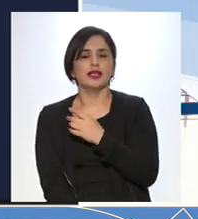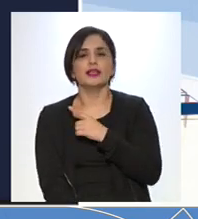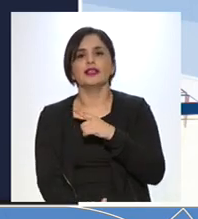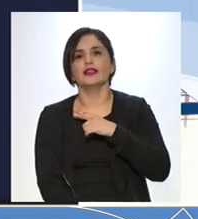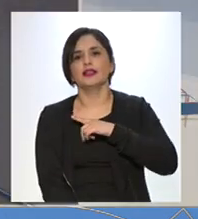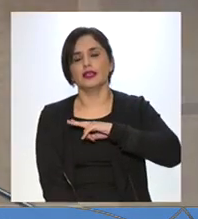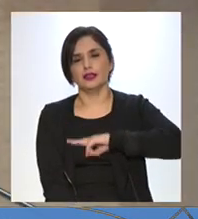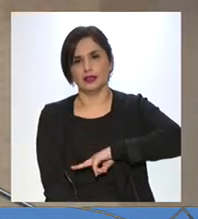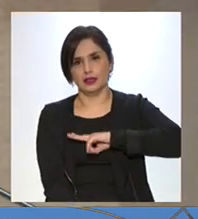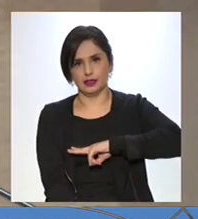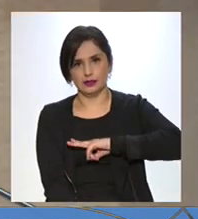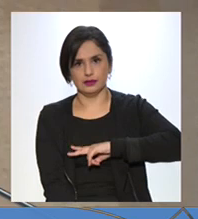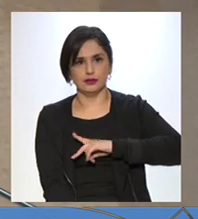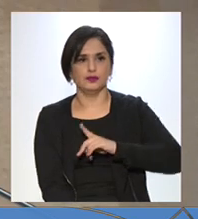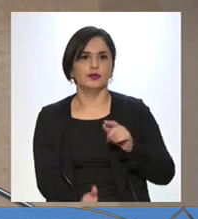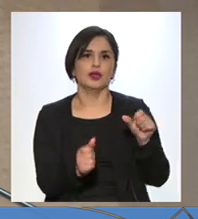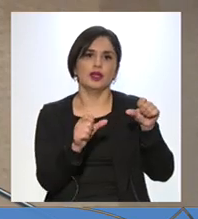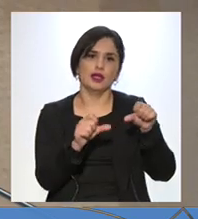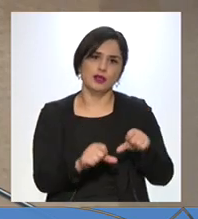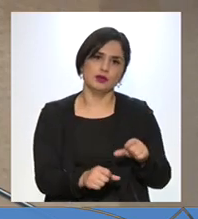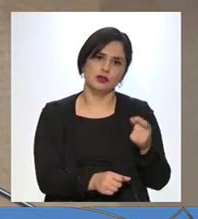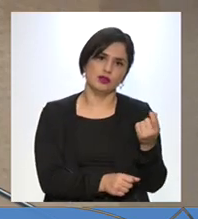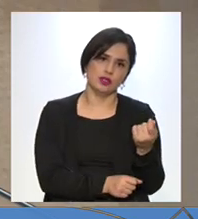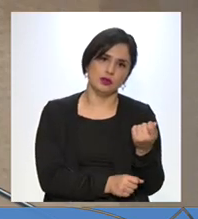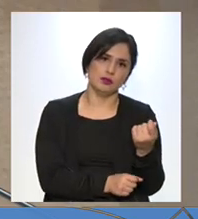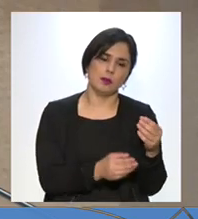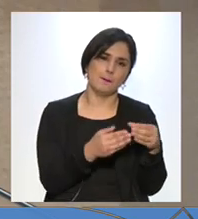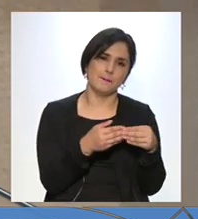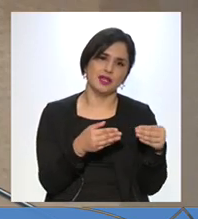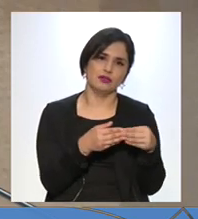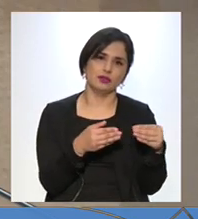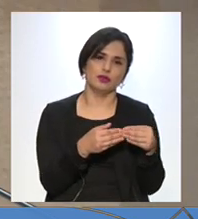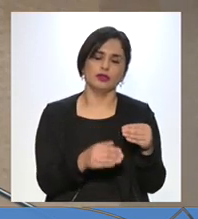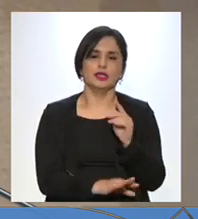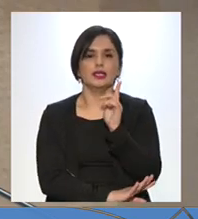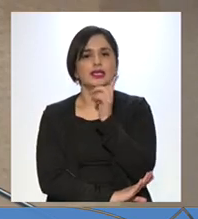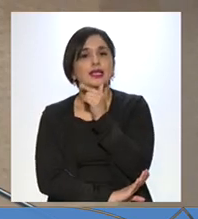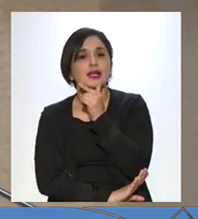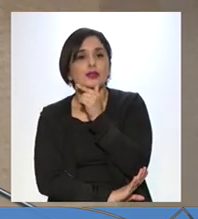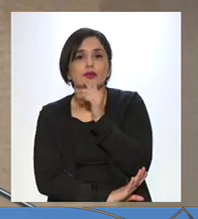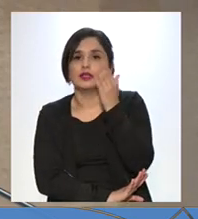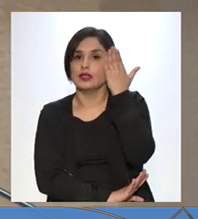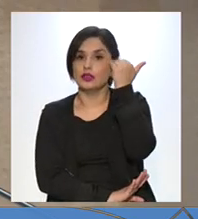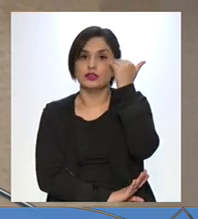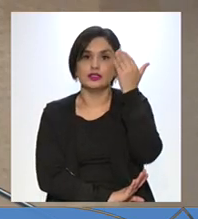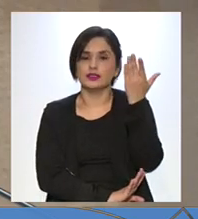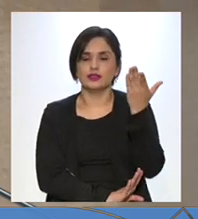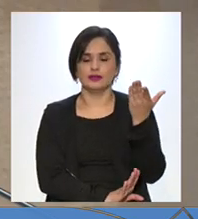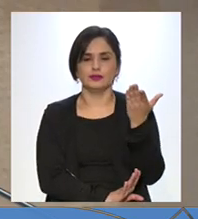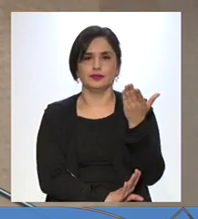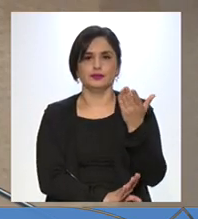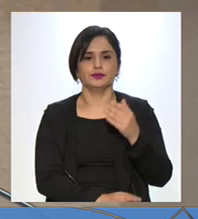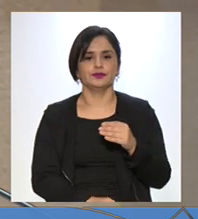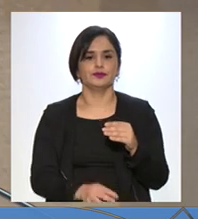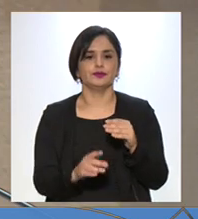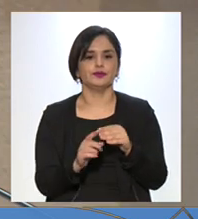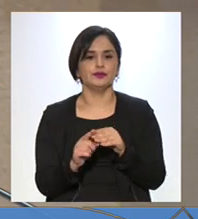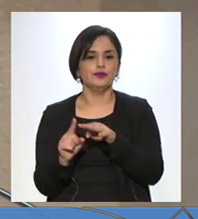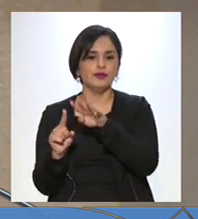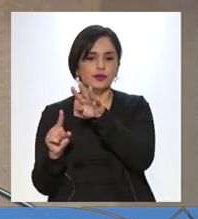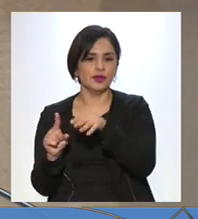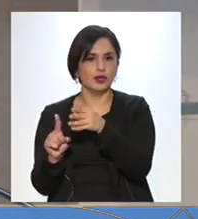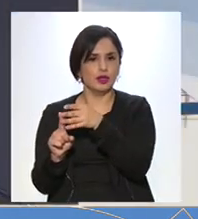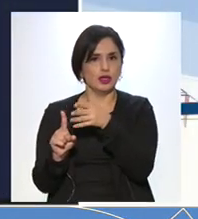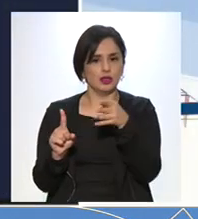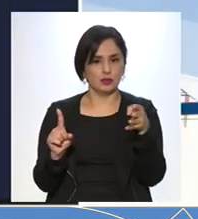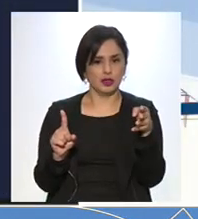depreciación del peso, el deterioro de la bolsa y una incertidumbre que sigue elevada en perspectiva histórica. Tal como se muestra en uno de los recuadros de Stipom,